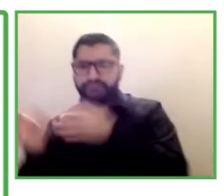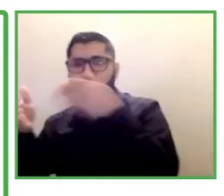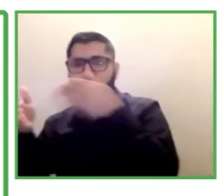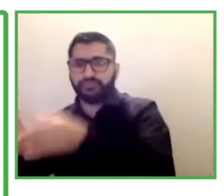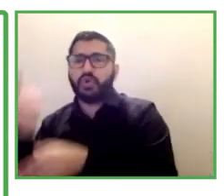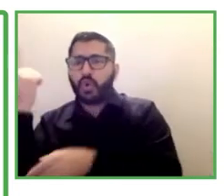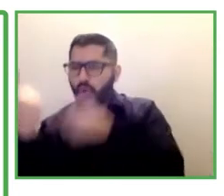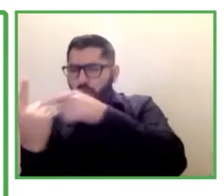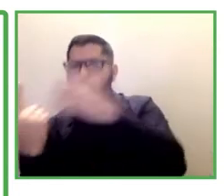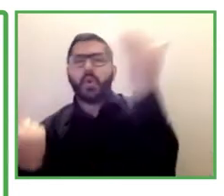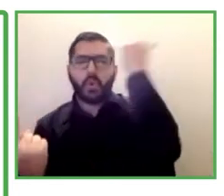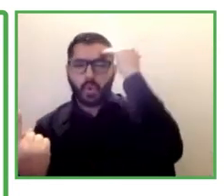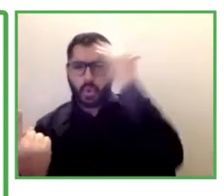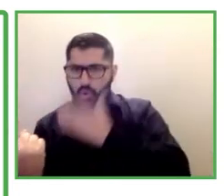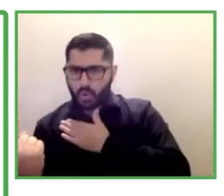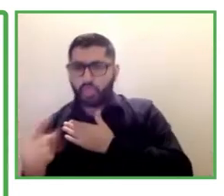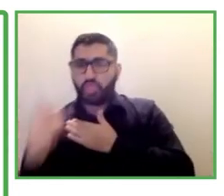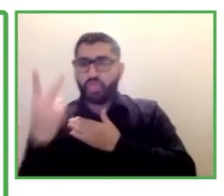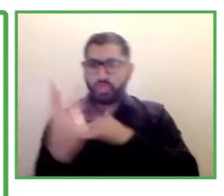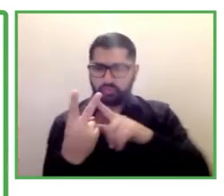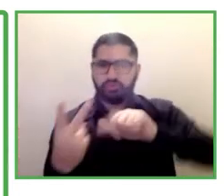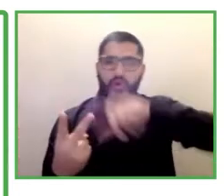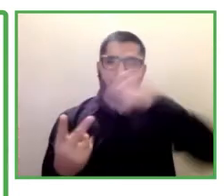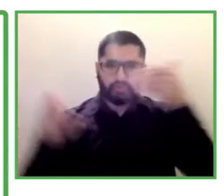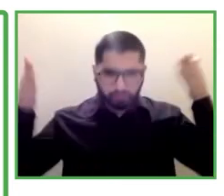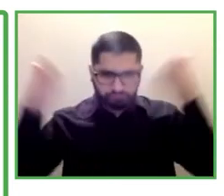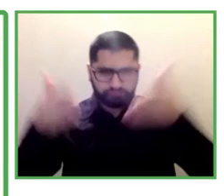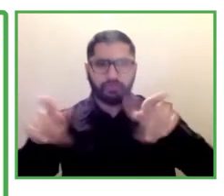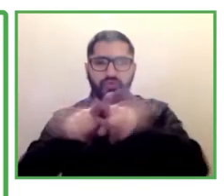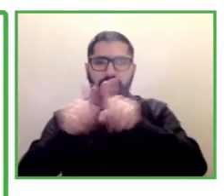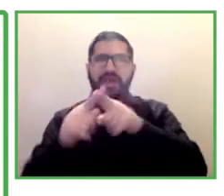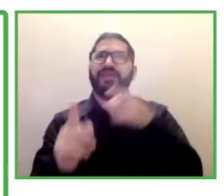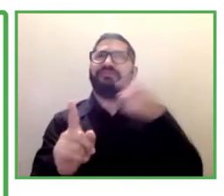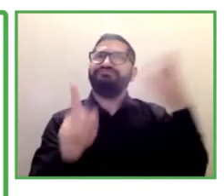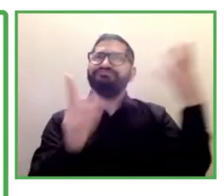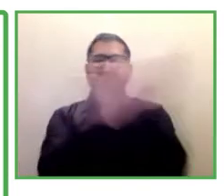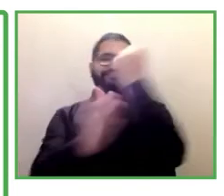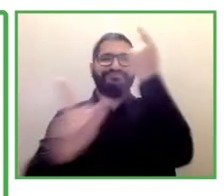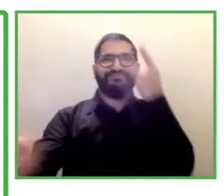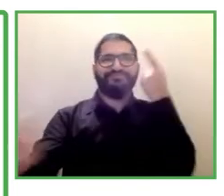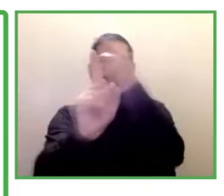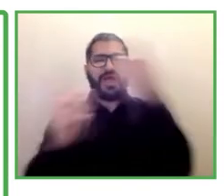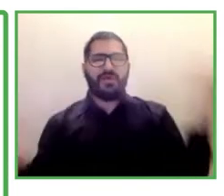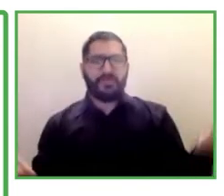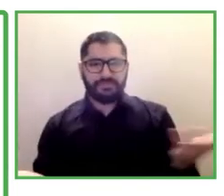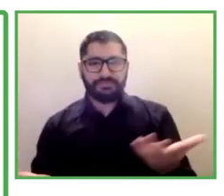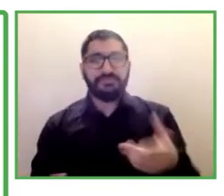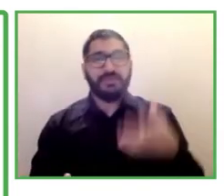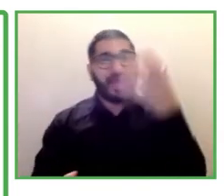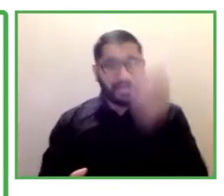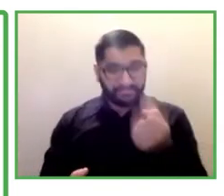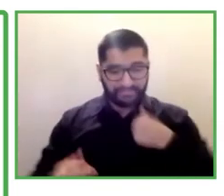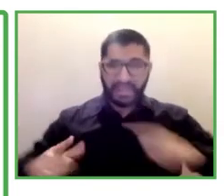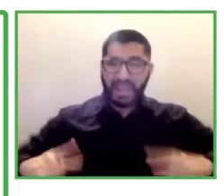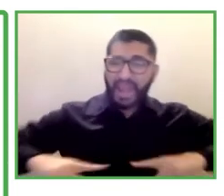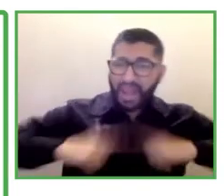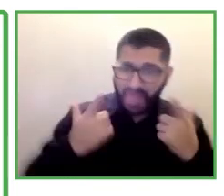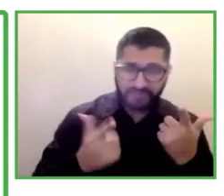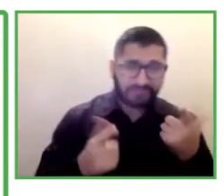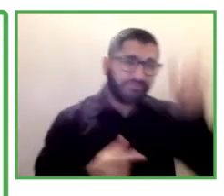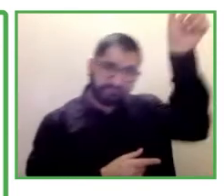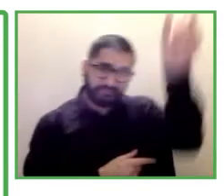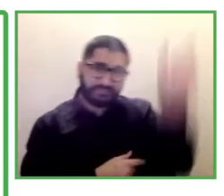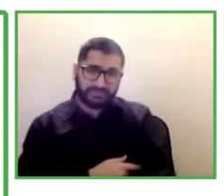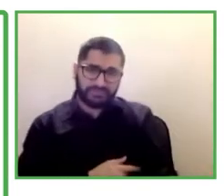de las habilidades de vida que tiene esa persona y, por supuesto, también las pretensiones de trabajo futuro. Entonces, este